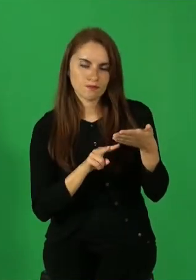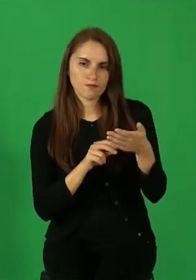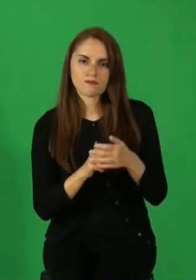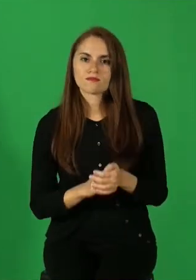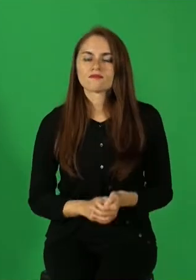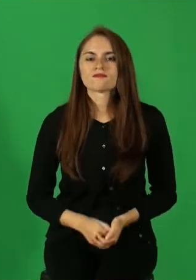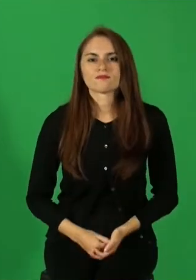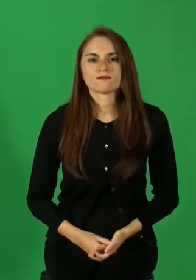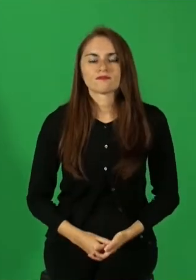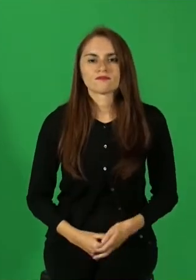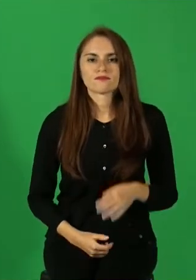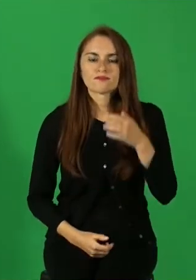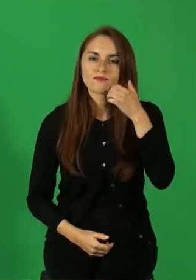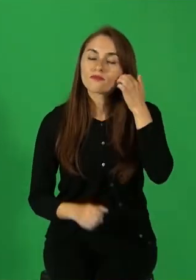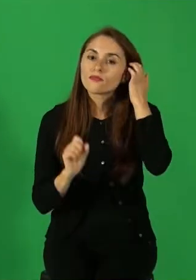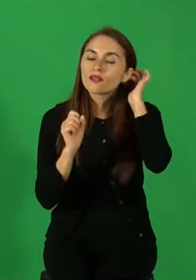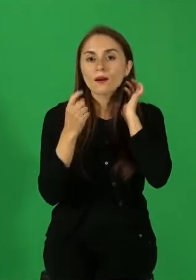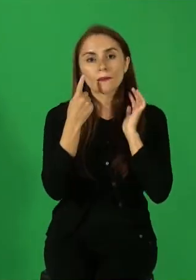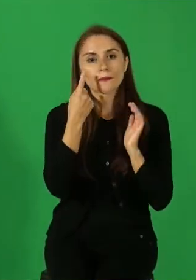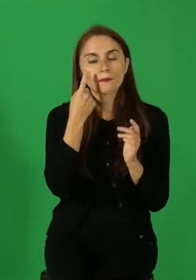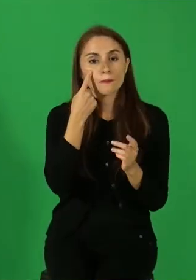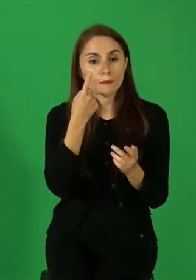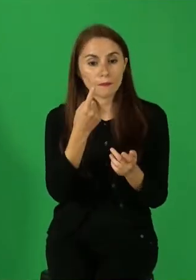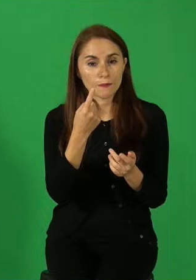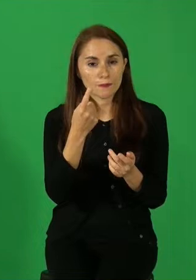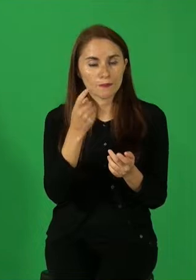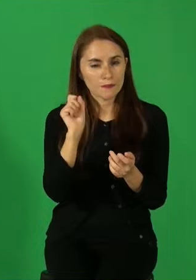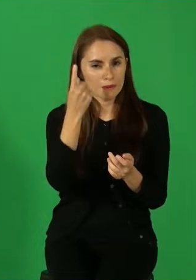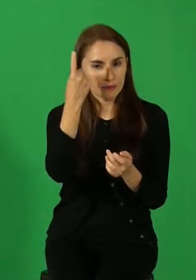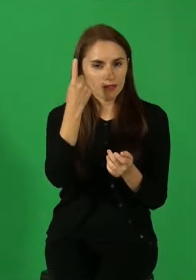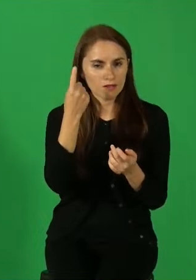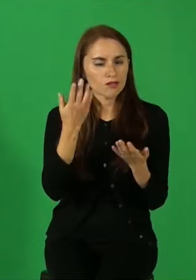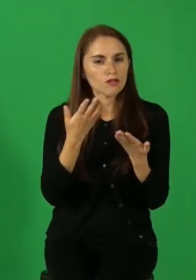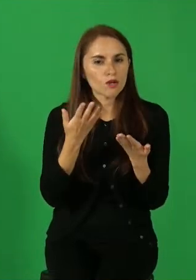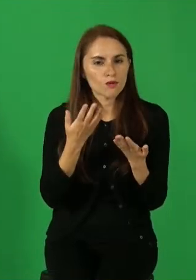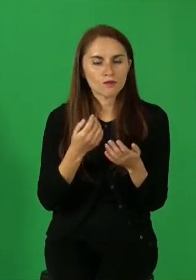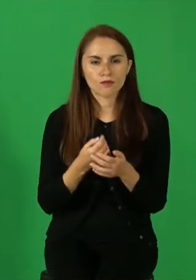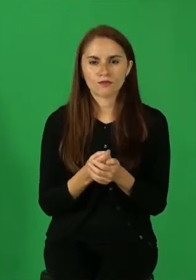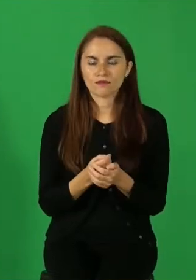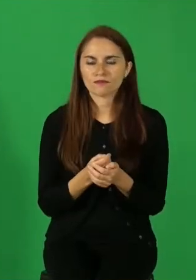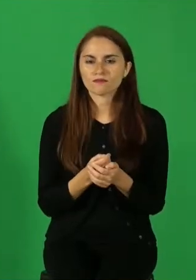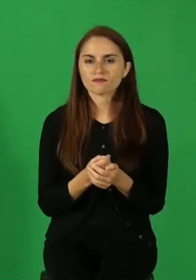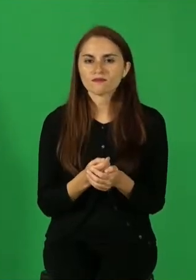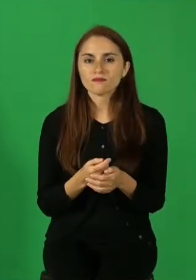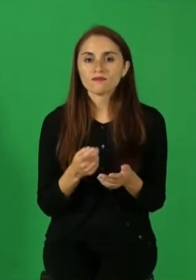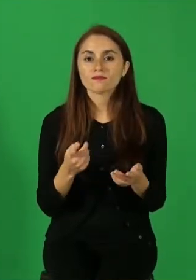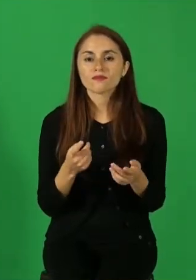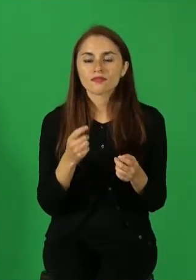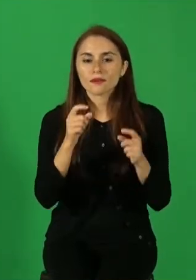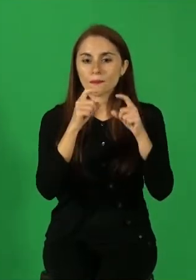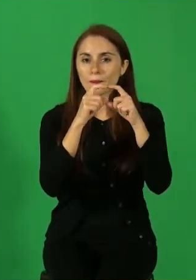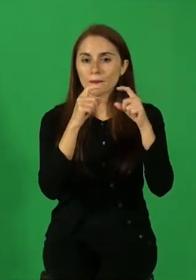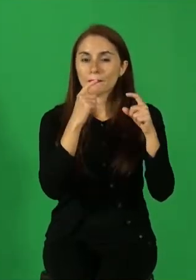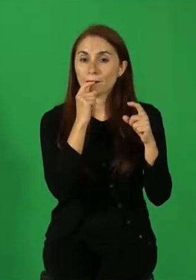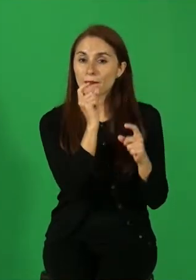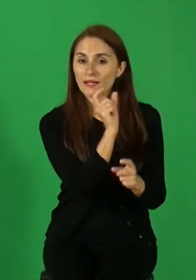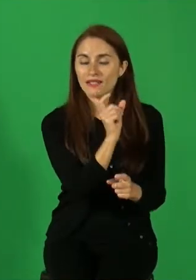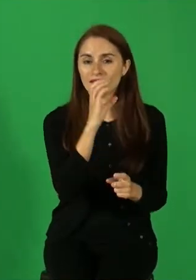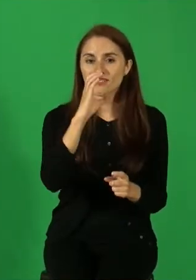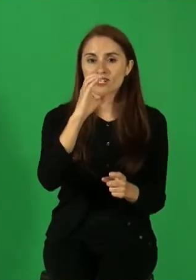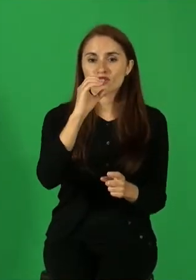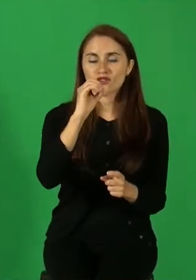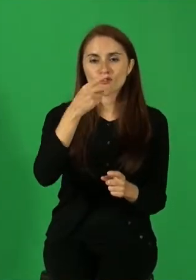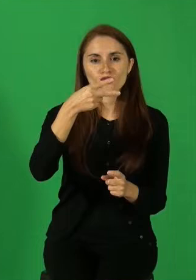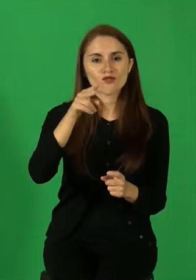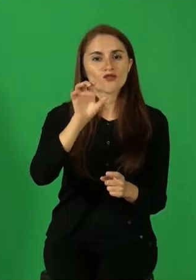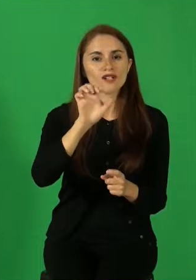Sigamos. Lo primero que tenemos que considerar y definir lo que es la coherencia. ¿Qué vamos a entender